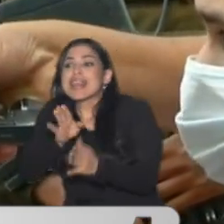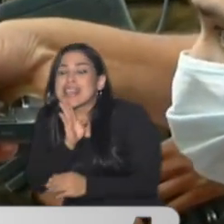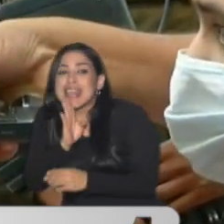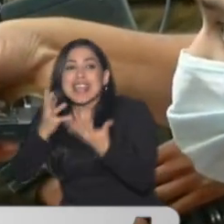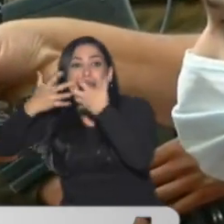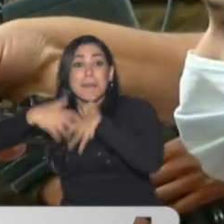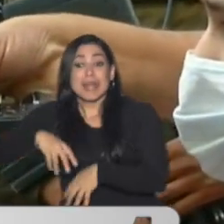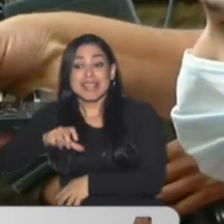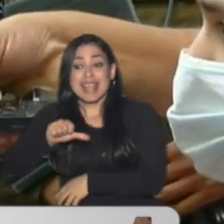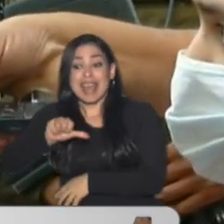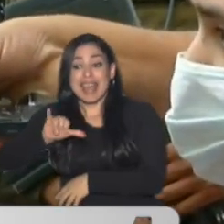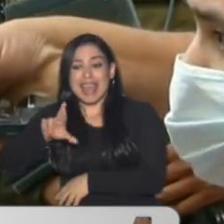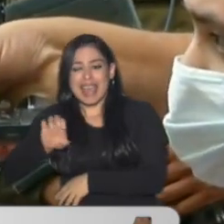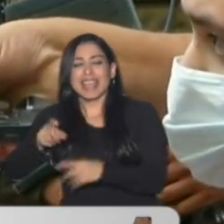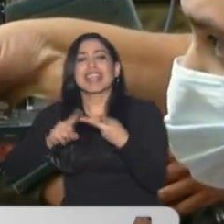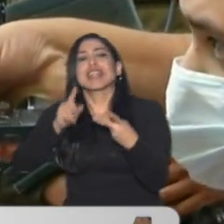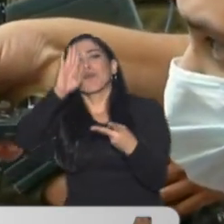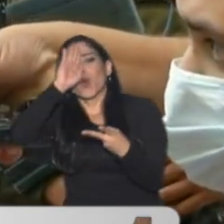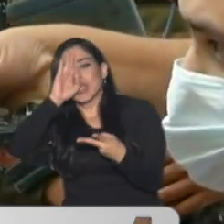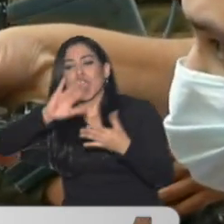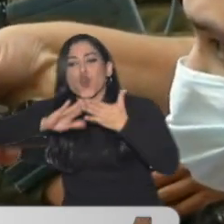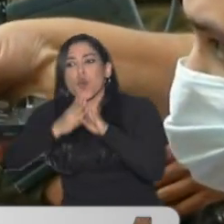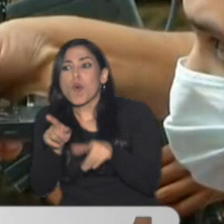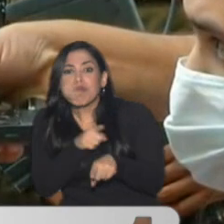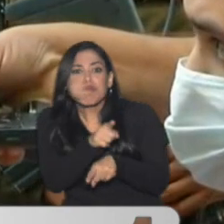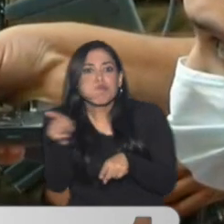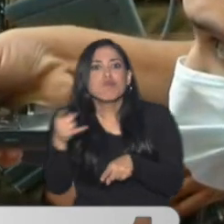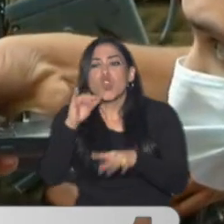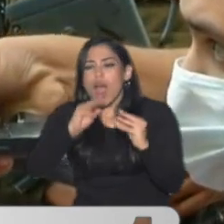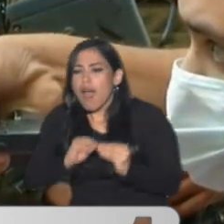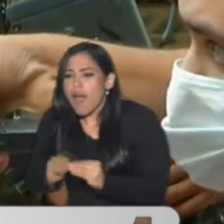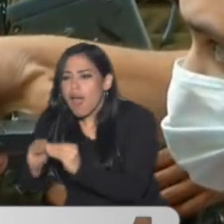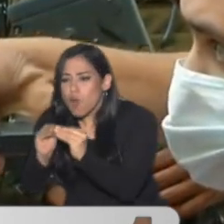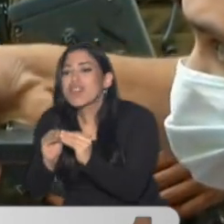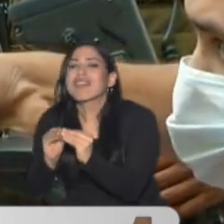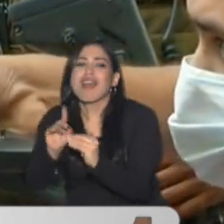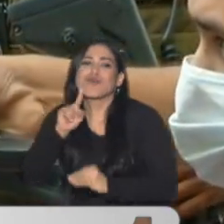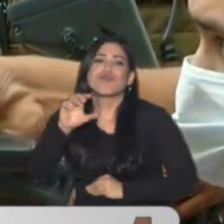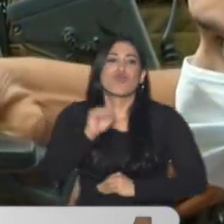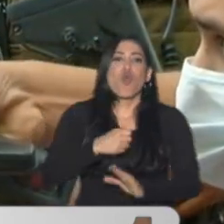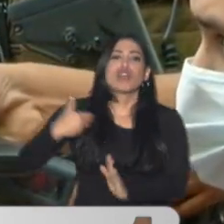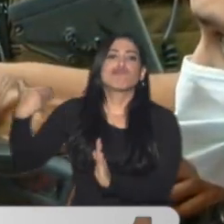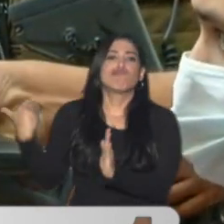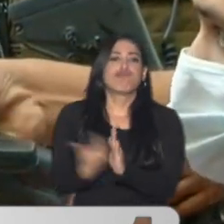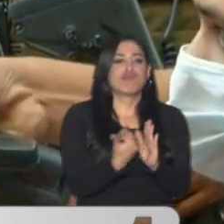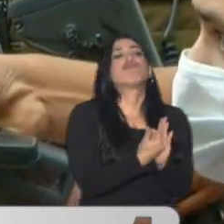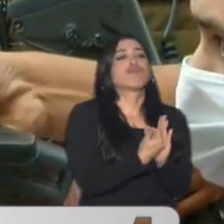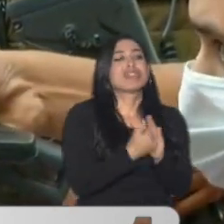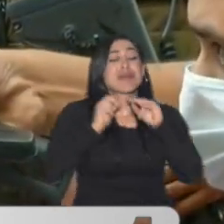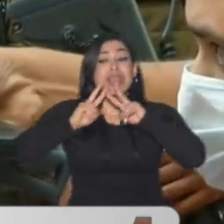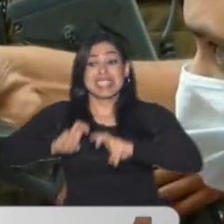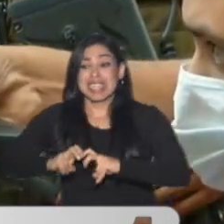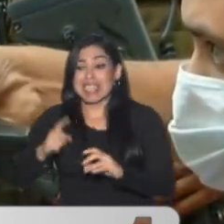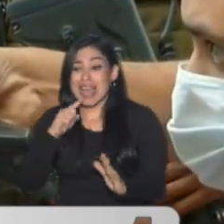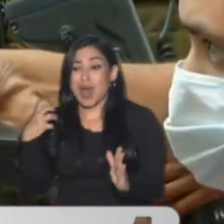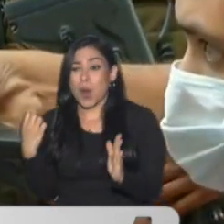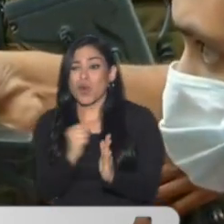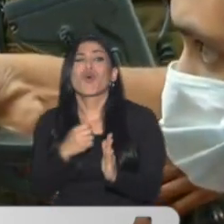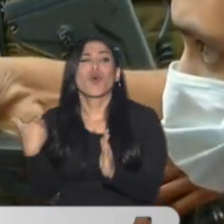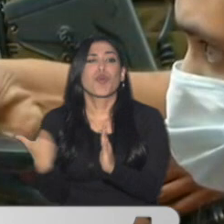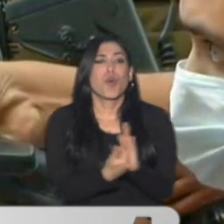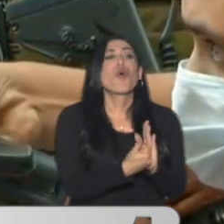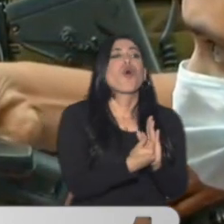nuestra empresa aires con la policía nacional la comunidad logramos llegar elementos esenciales de la investigación para